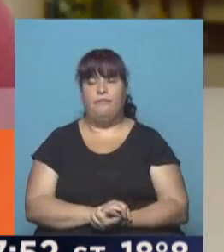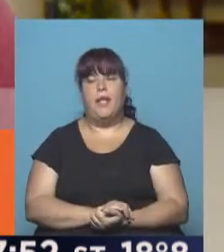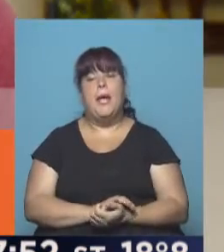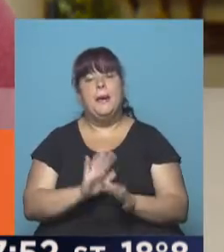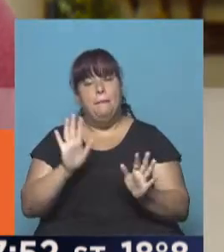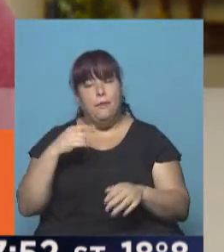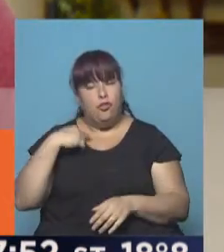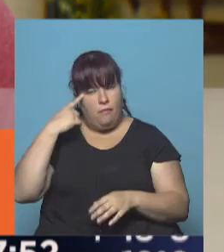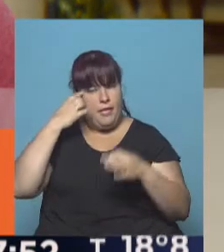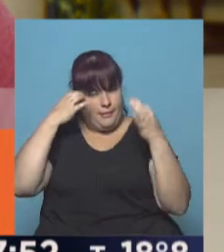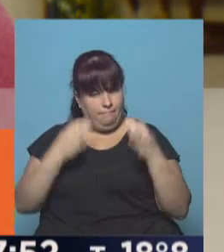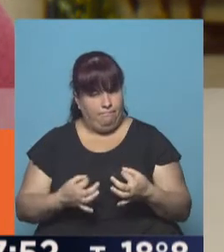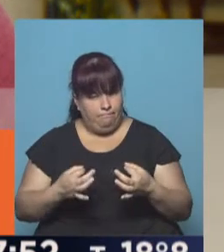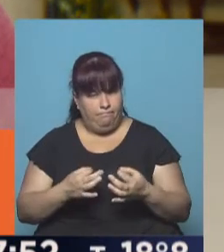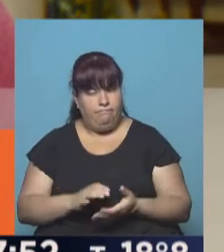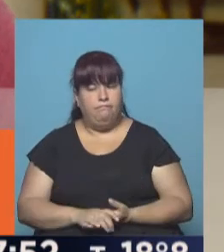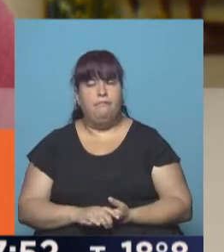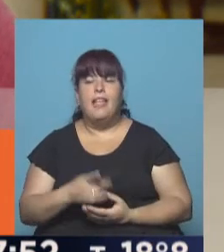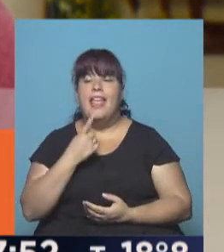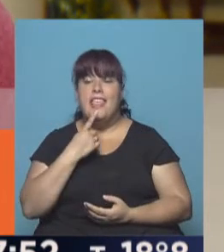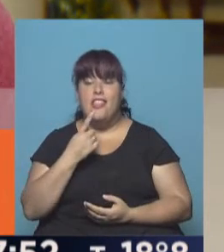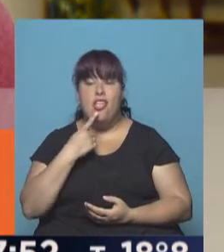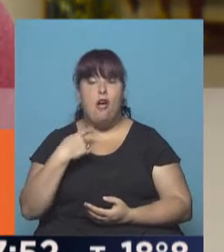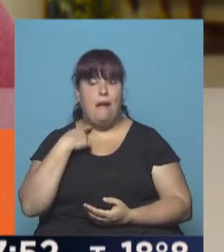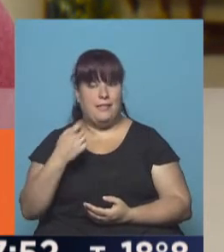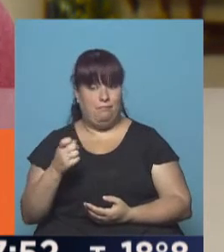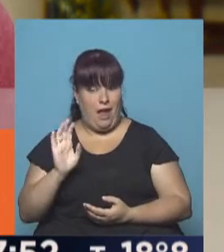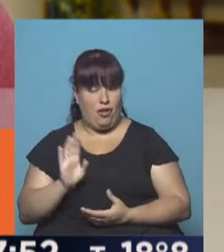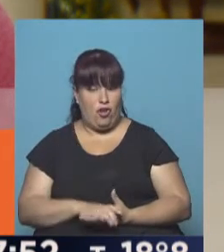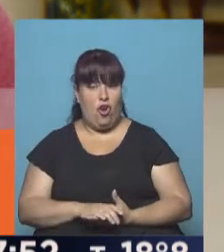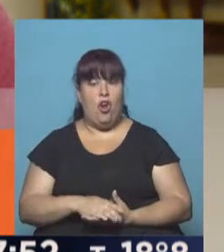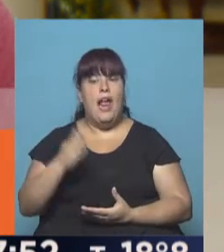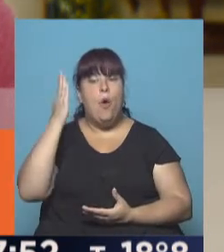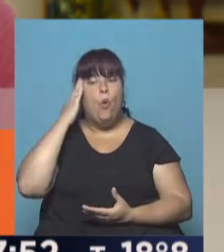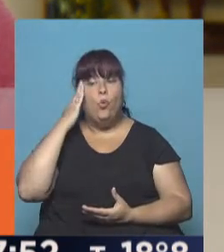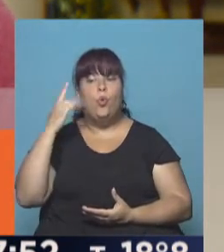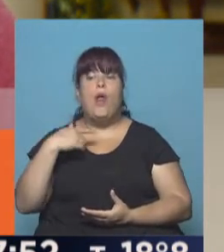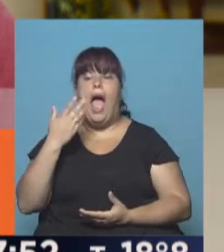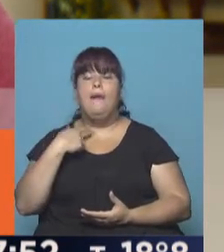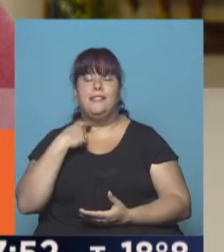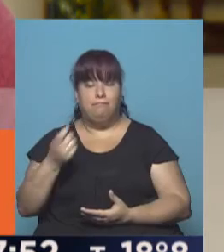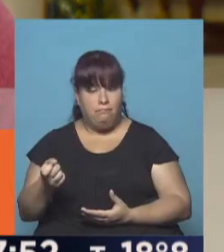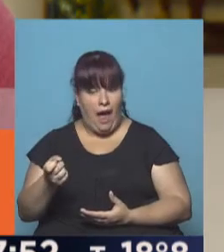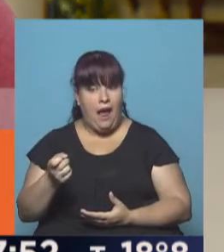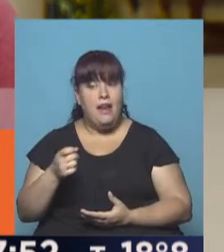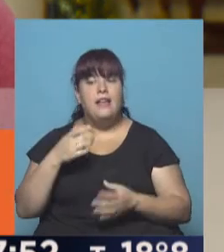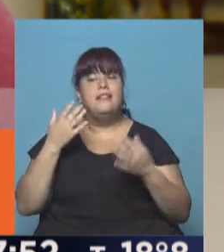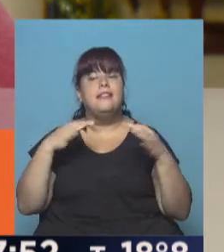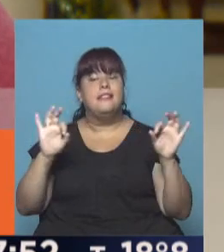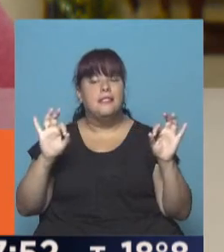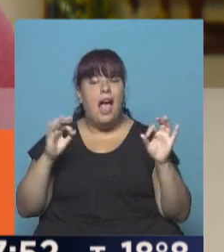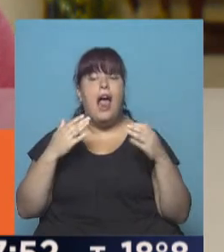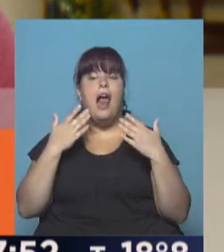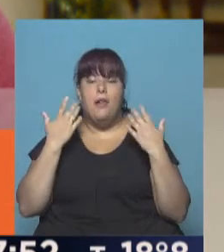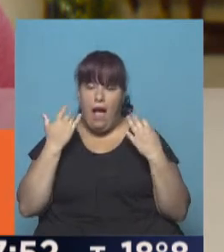Pero creo firmemente que el idioma hispano y la cultura hispana están a salvo